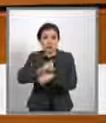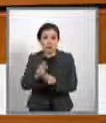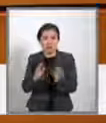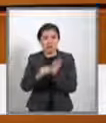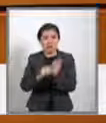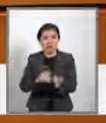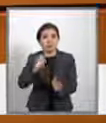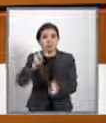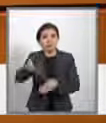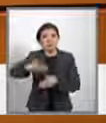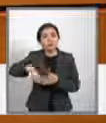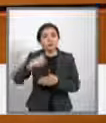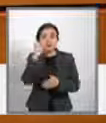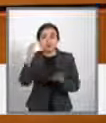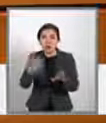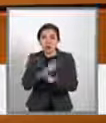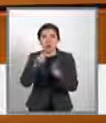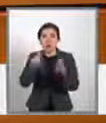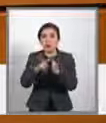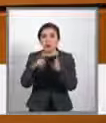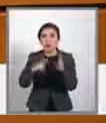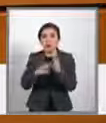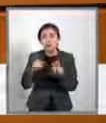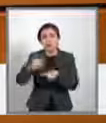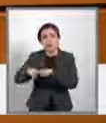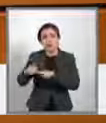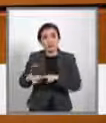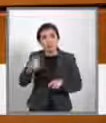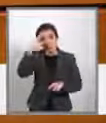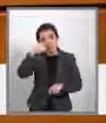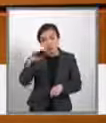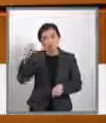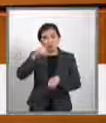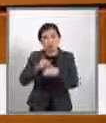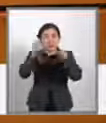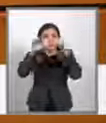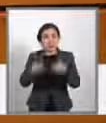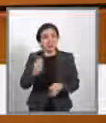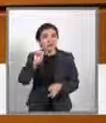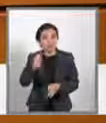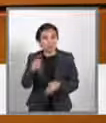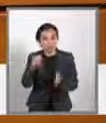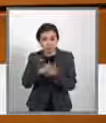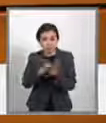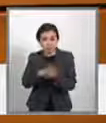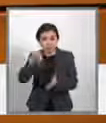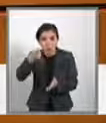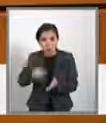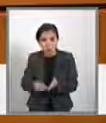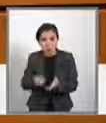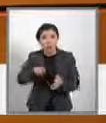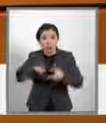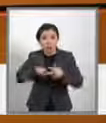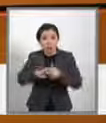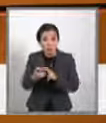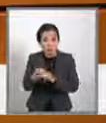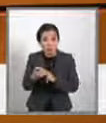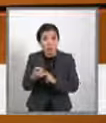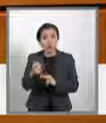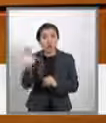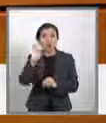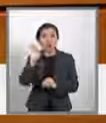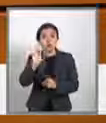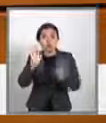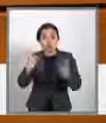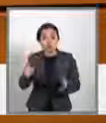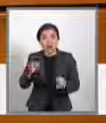presentar busca reformar diversos transitorios para precisar que este decreto entrará en vigor al